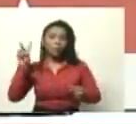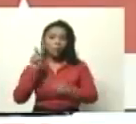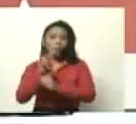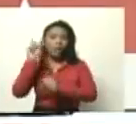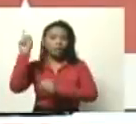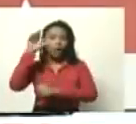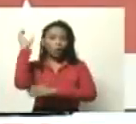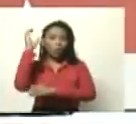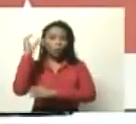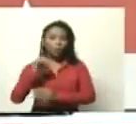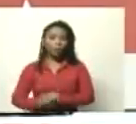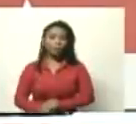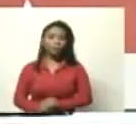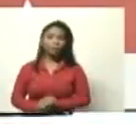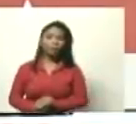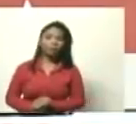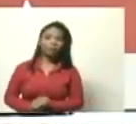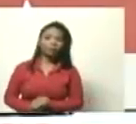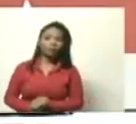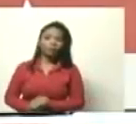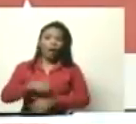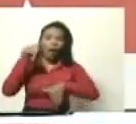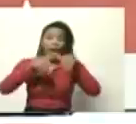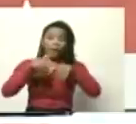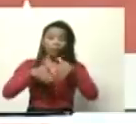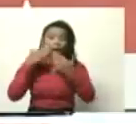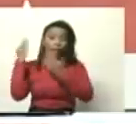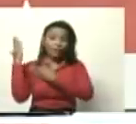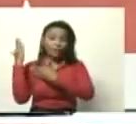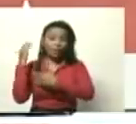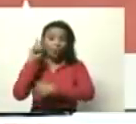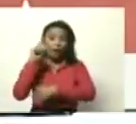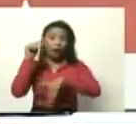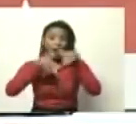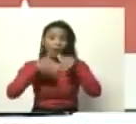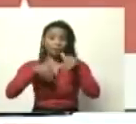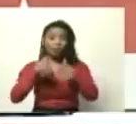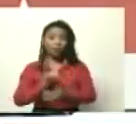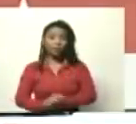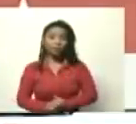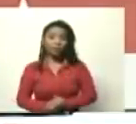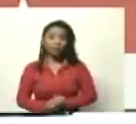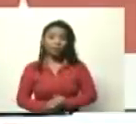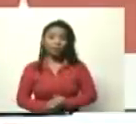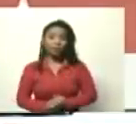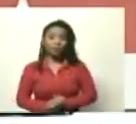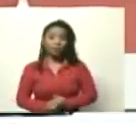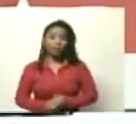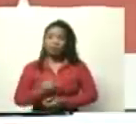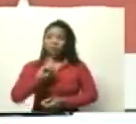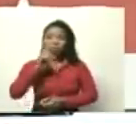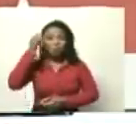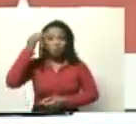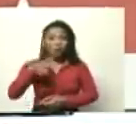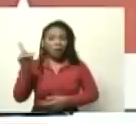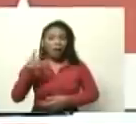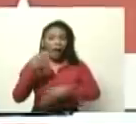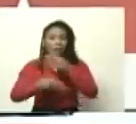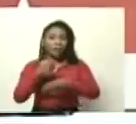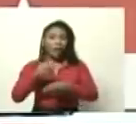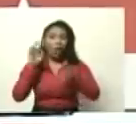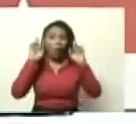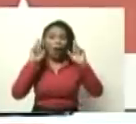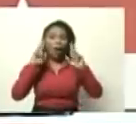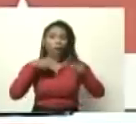Colombia. Mira que unas elecciones así, solo unas elecciones, no creo que resuelvan. Ojalá fuesen un